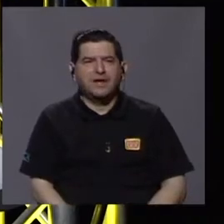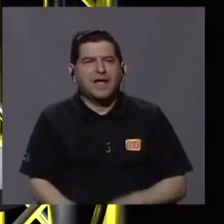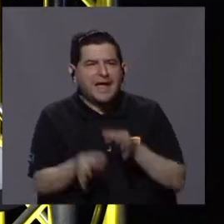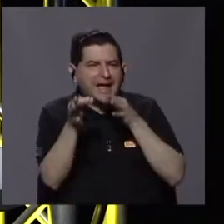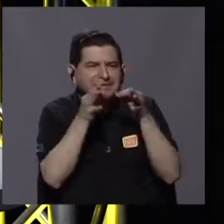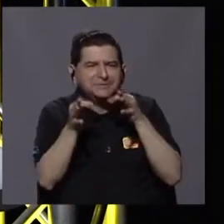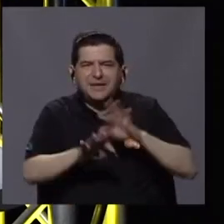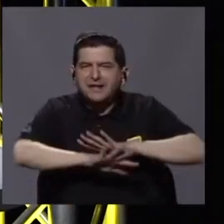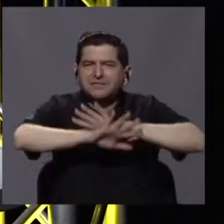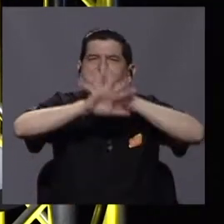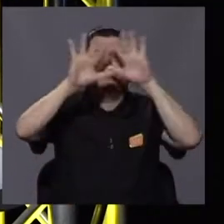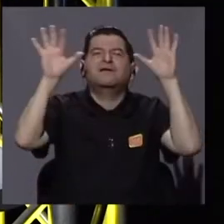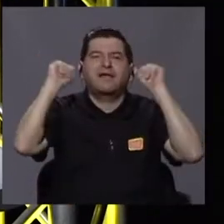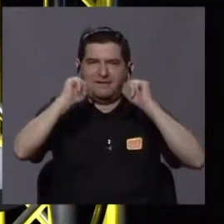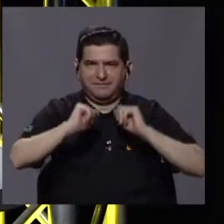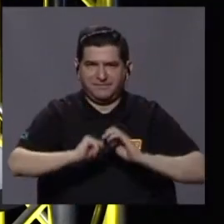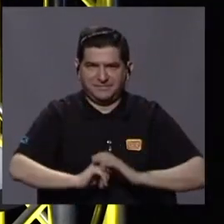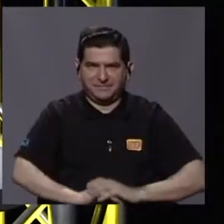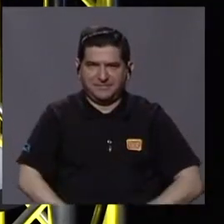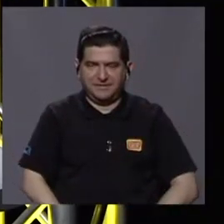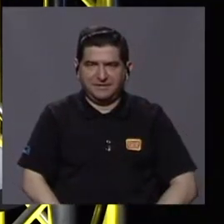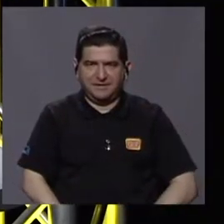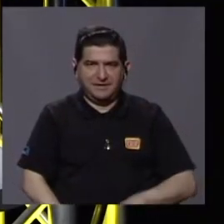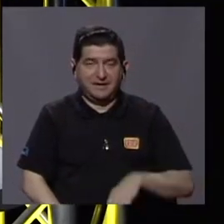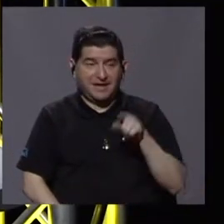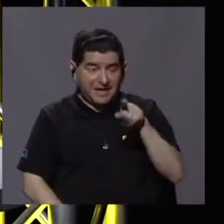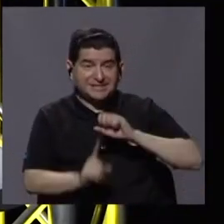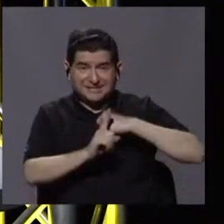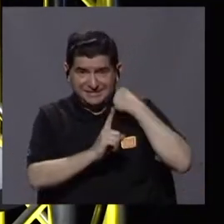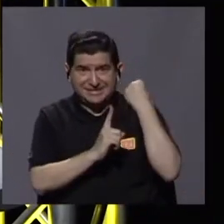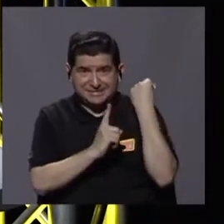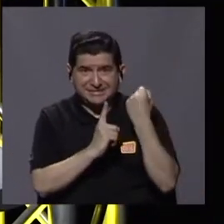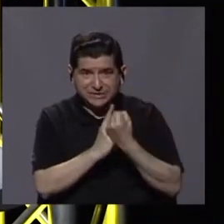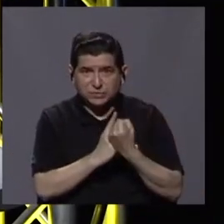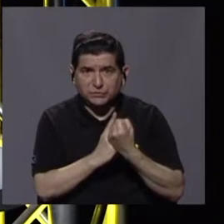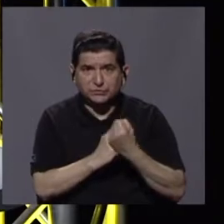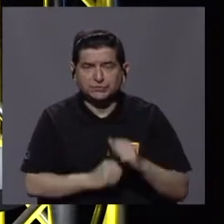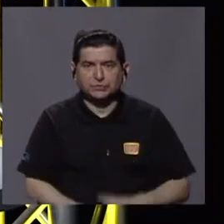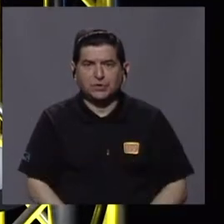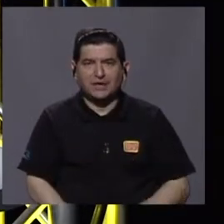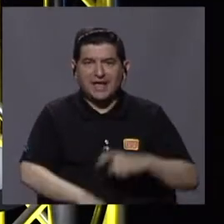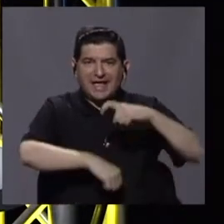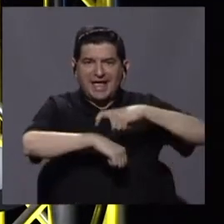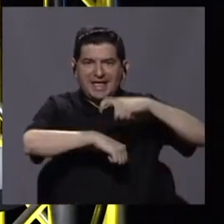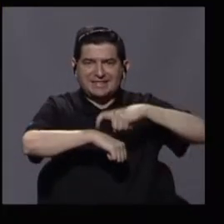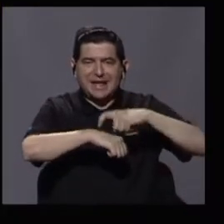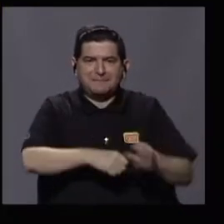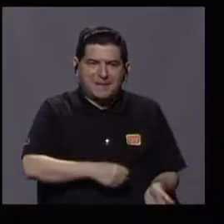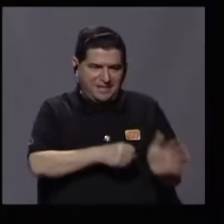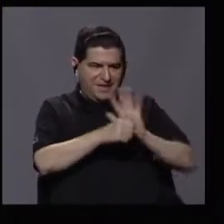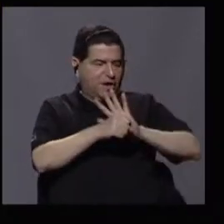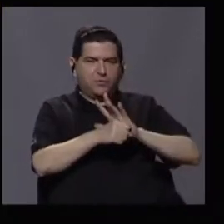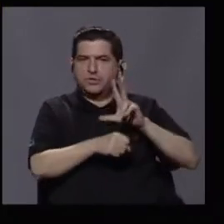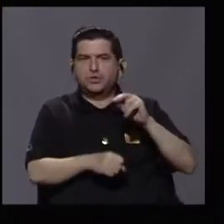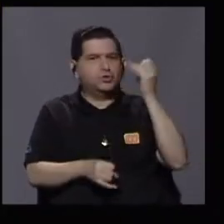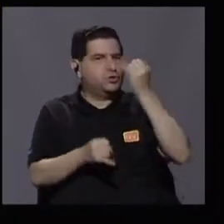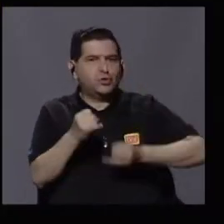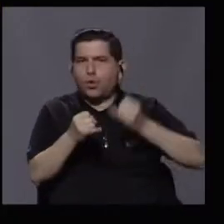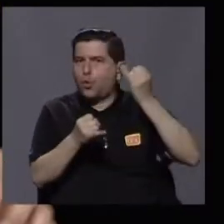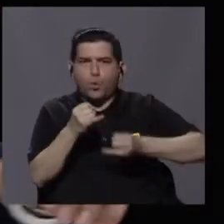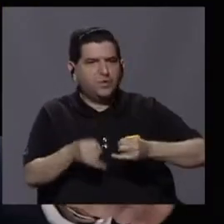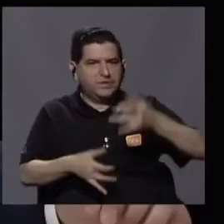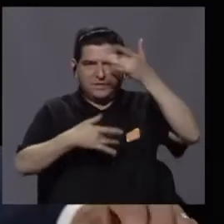negro como está don julio esta etapa de kobe 19-9 la última pandemia que